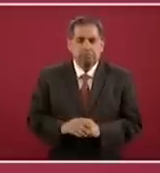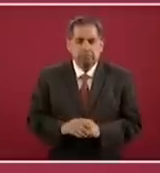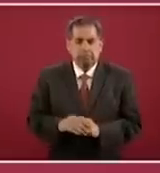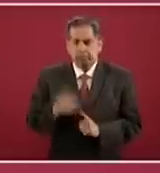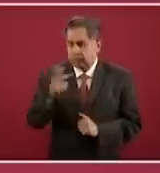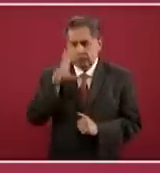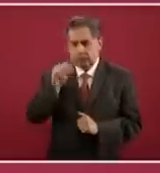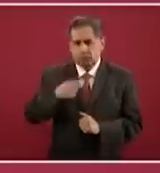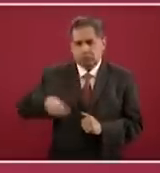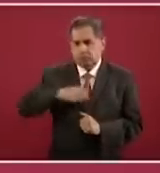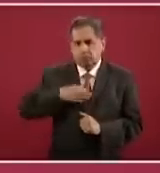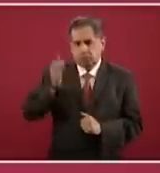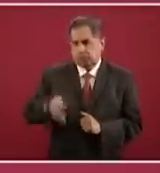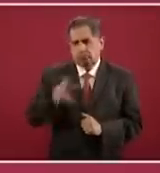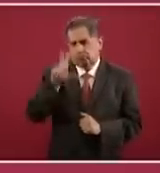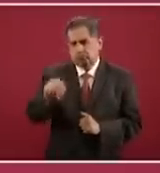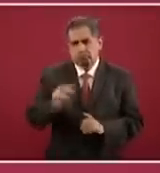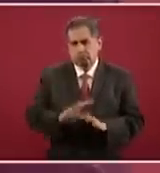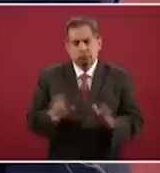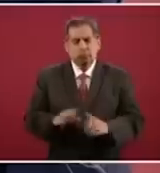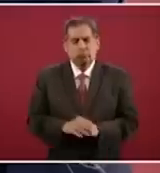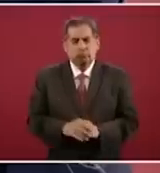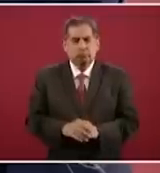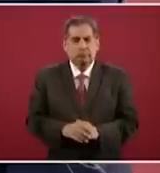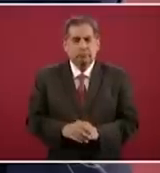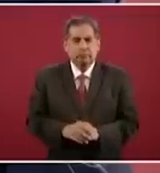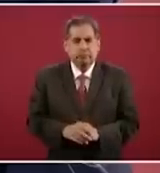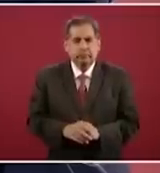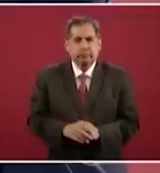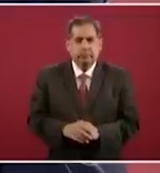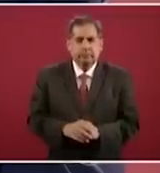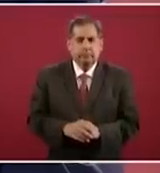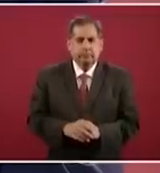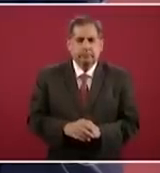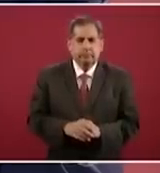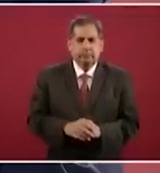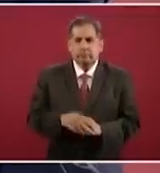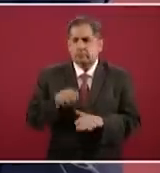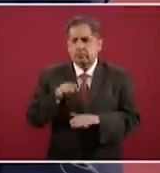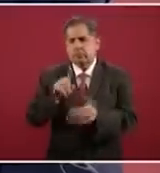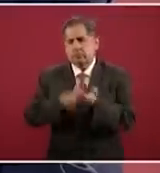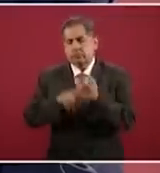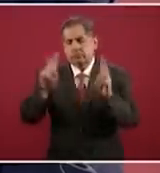y no los aceptamos. ¿En qué rubro, presidente? Energía,